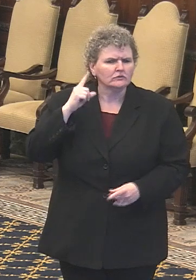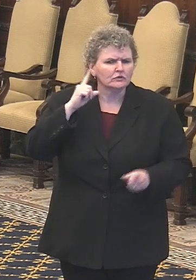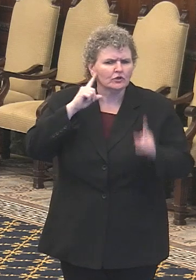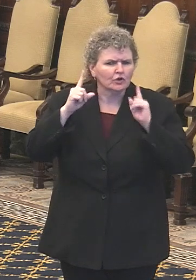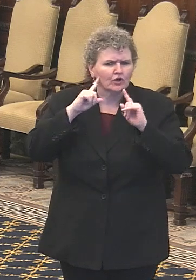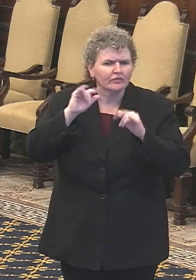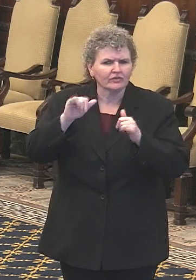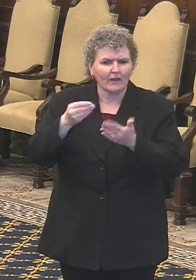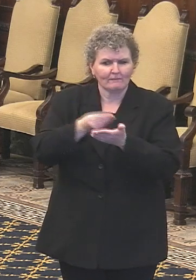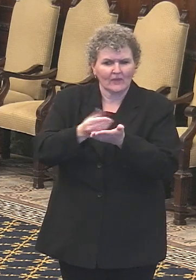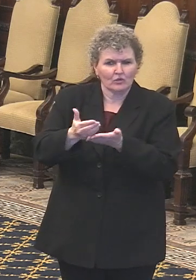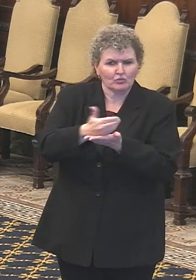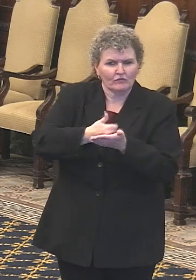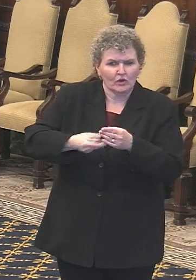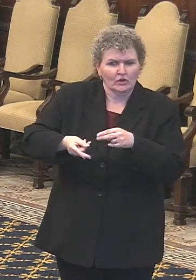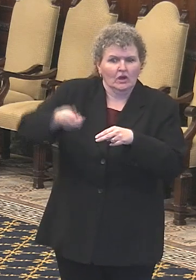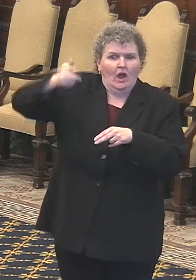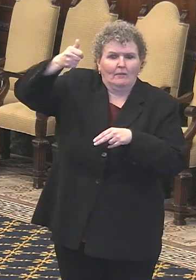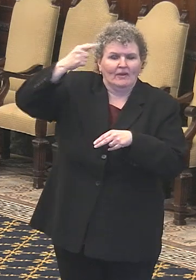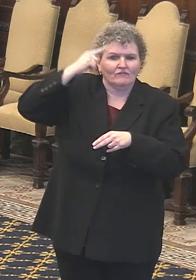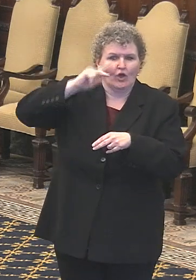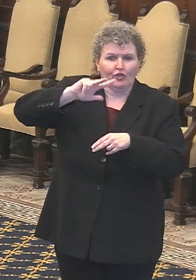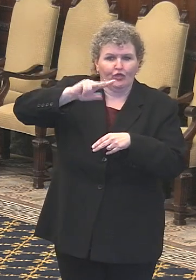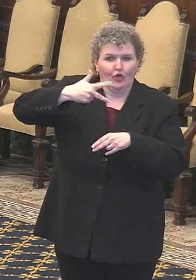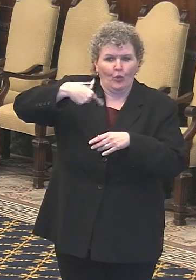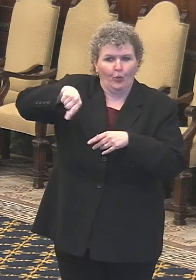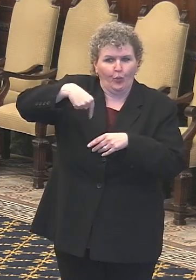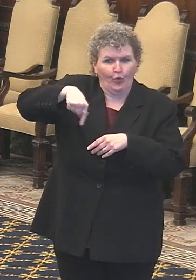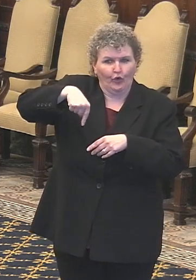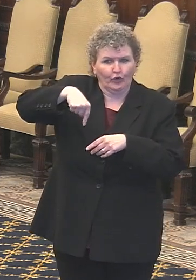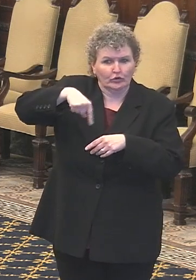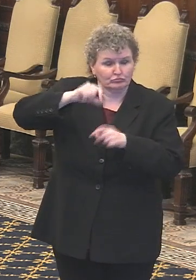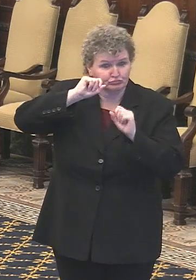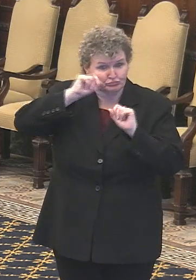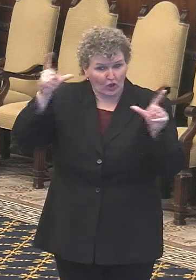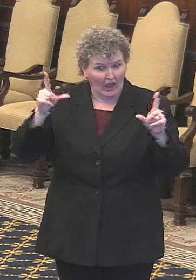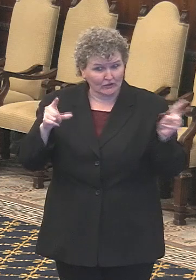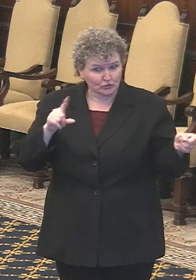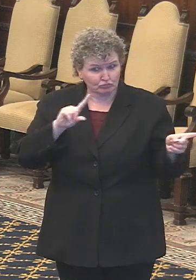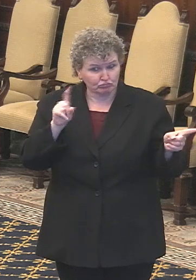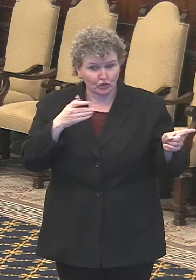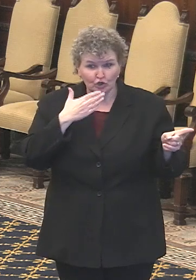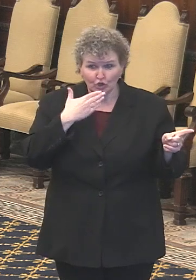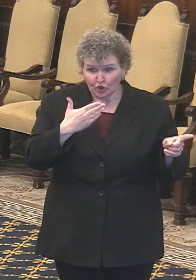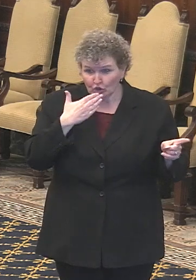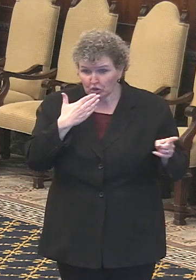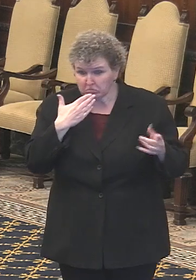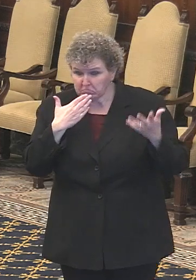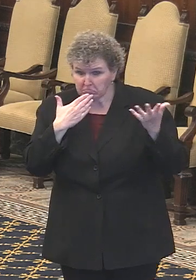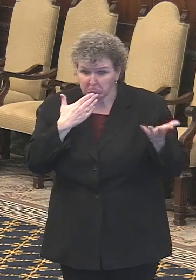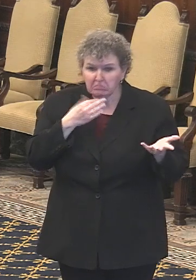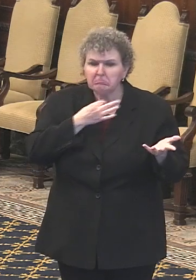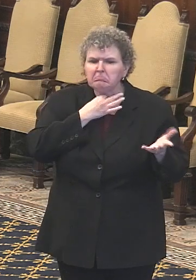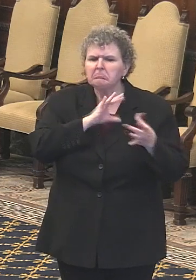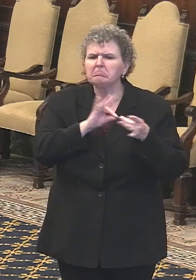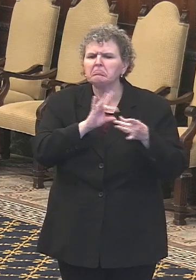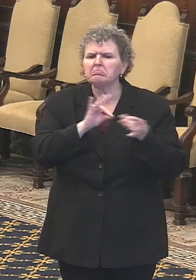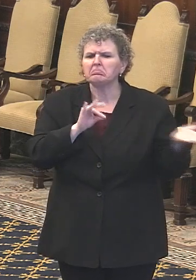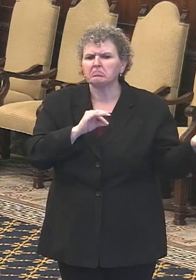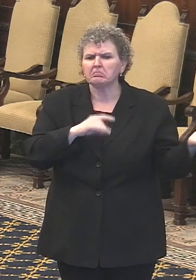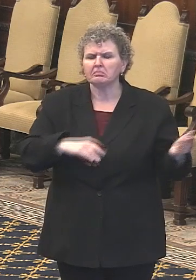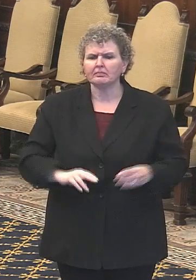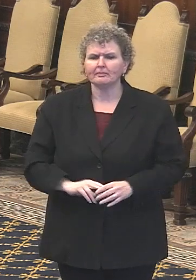todo va a volver a la normalidad para el 1 de mayo. Yo creo que eso a mí me da miedo. Creo que la gente tiene que pensar que va a